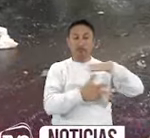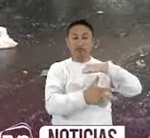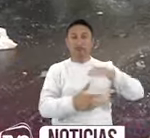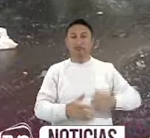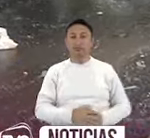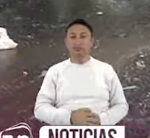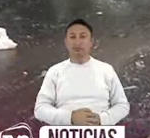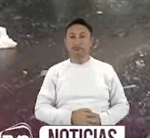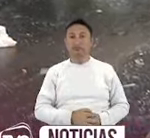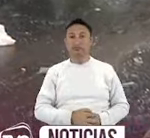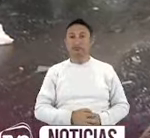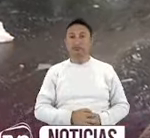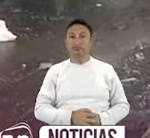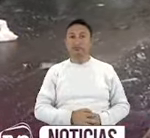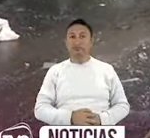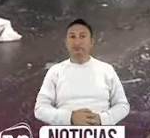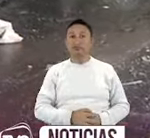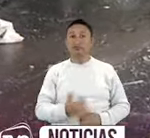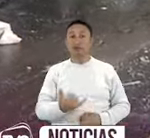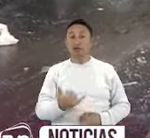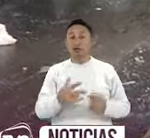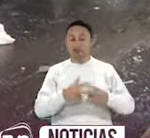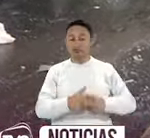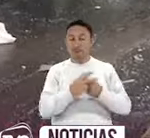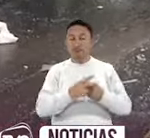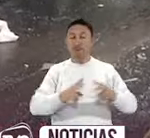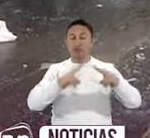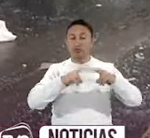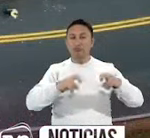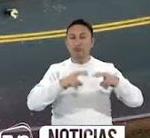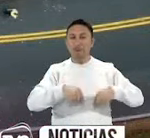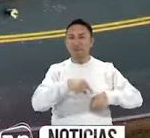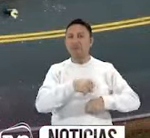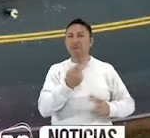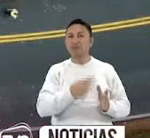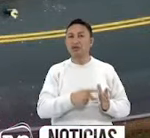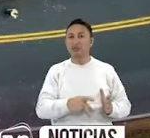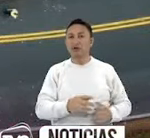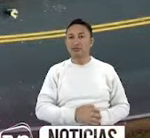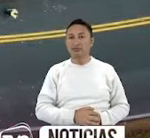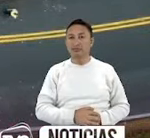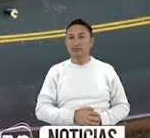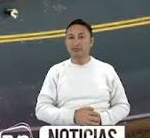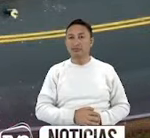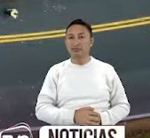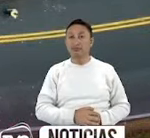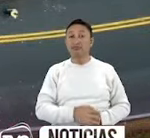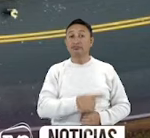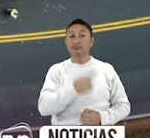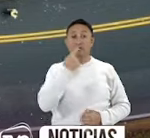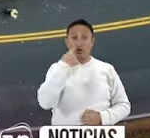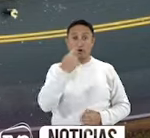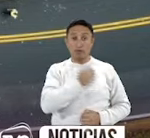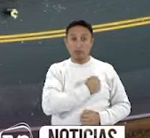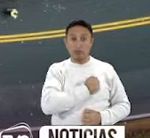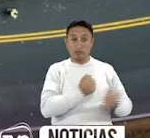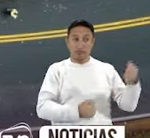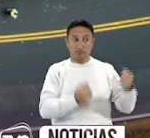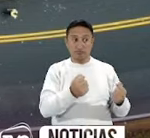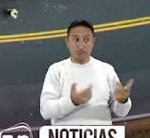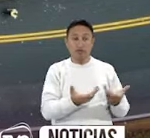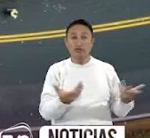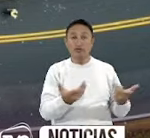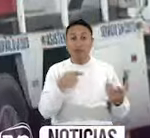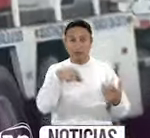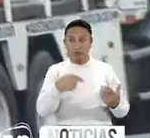se realizan las investigaciones del percance y se da con el chofer del tráiler, quien huyó del sitio.